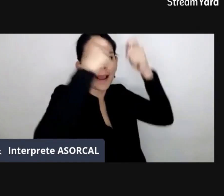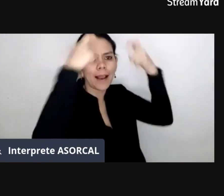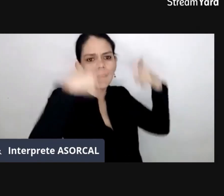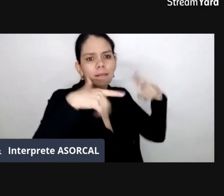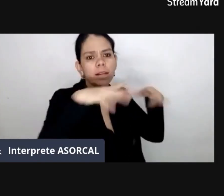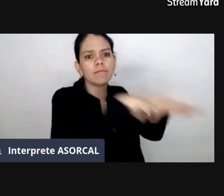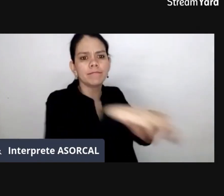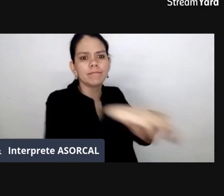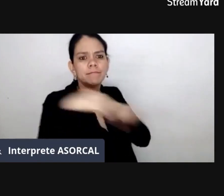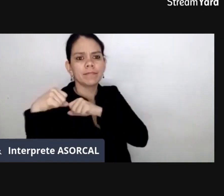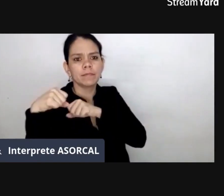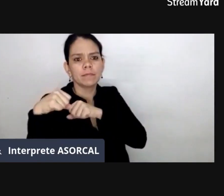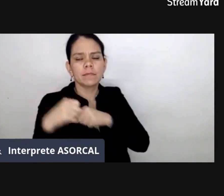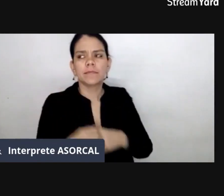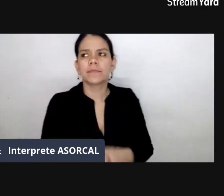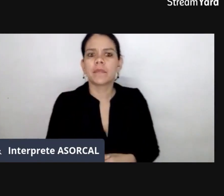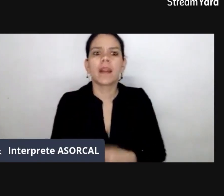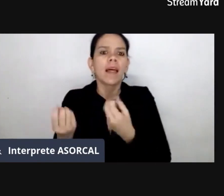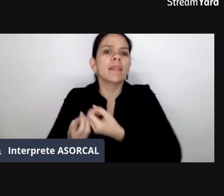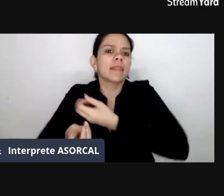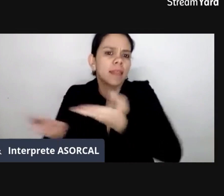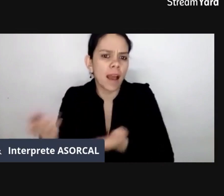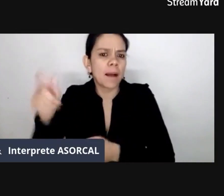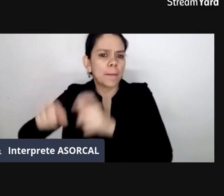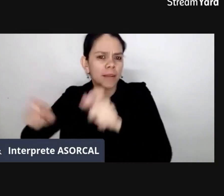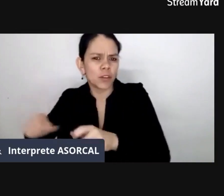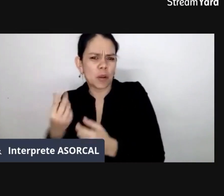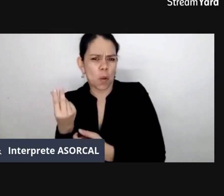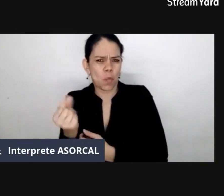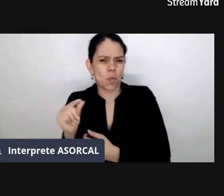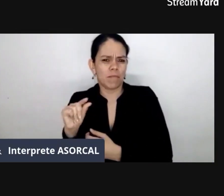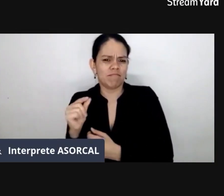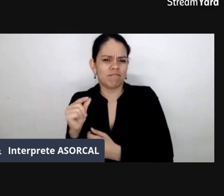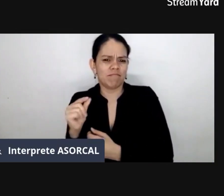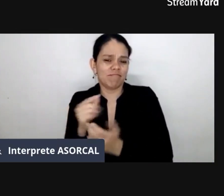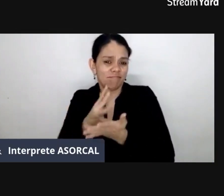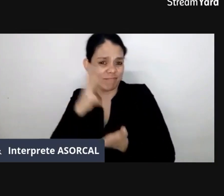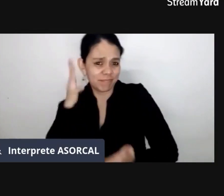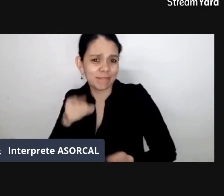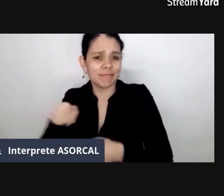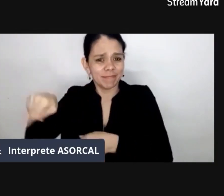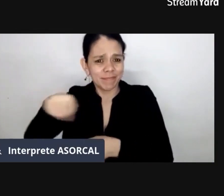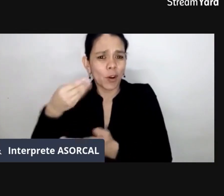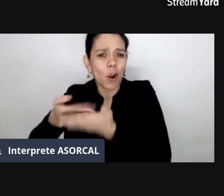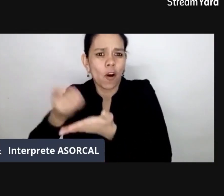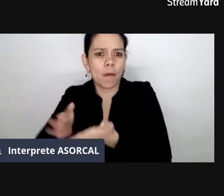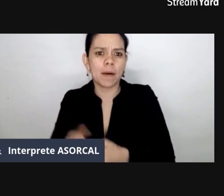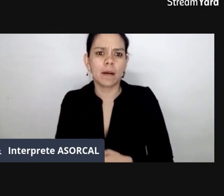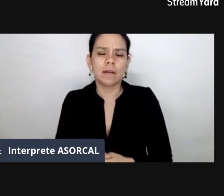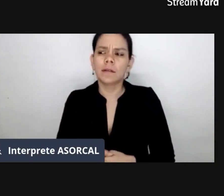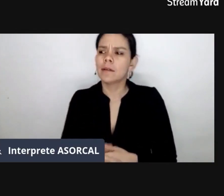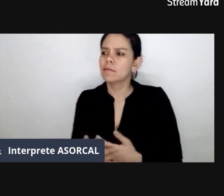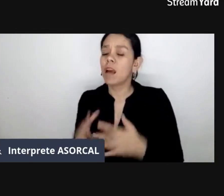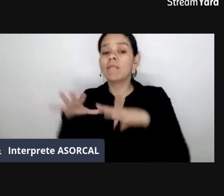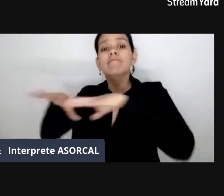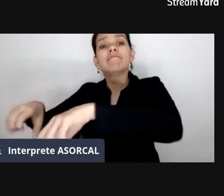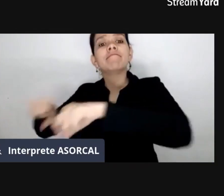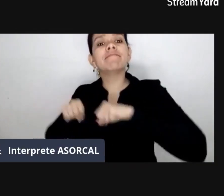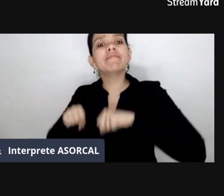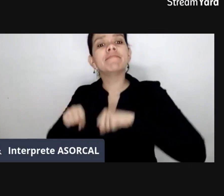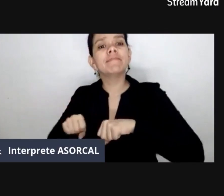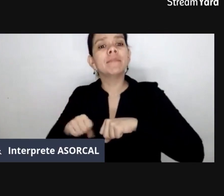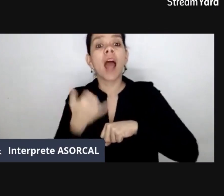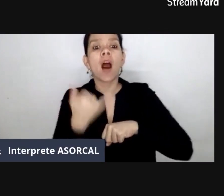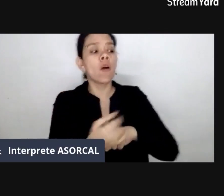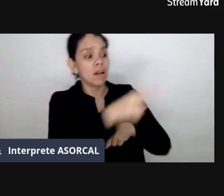el café. Y para ello contrataban estacionalmente a los mismos indígenas que antes trabajaban esas mismas